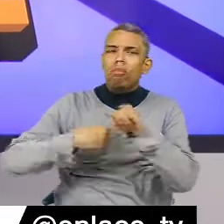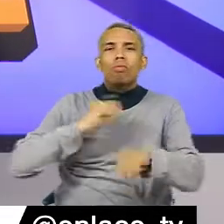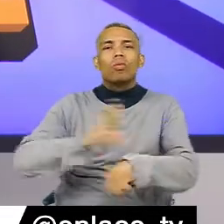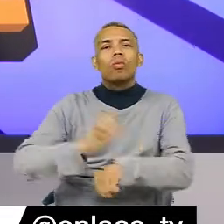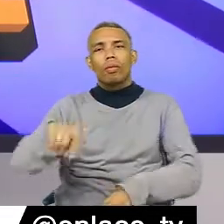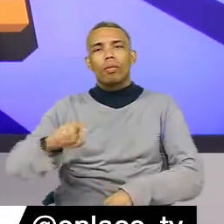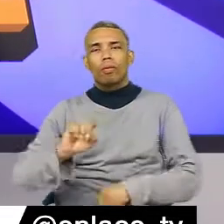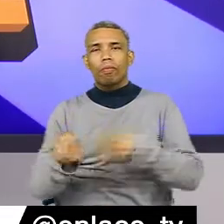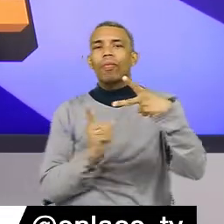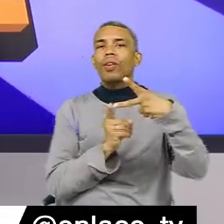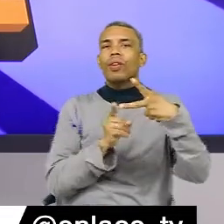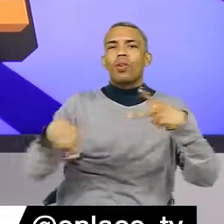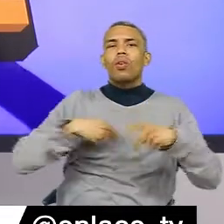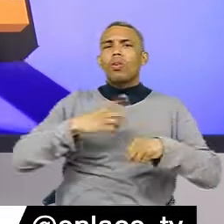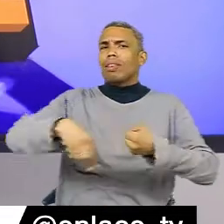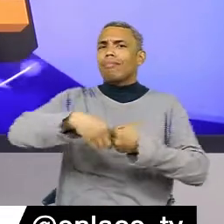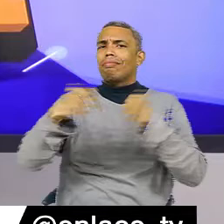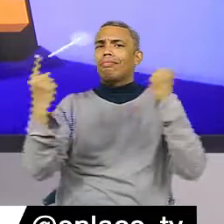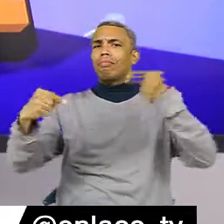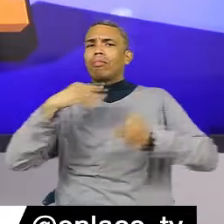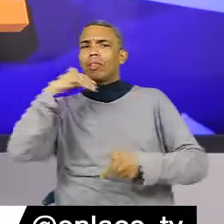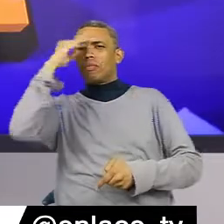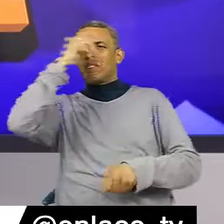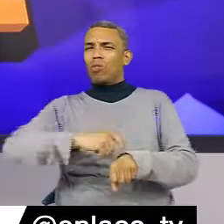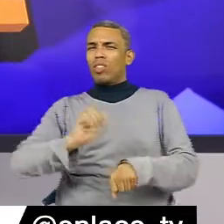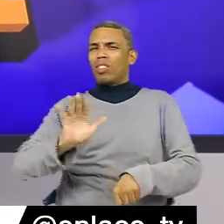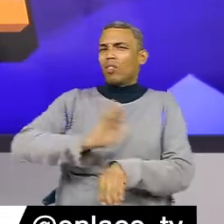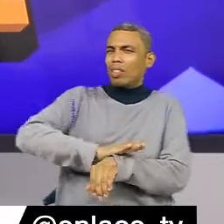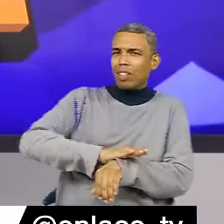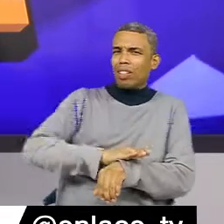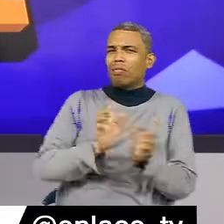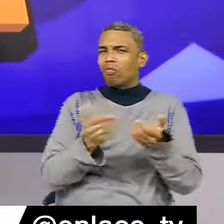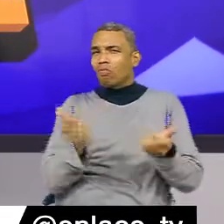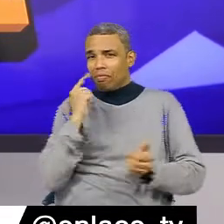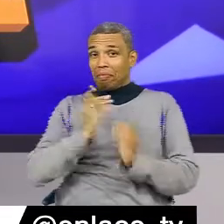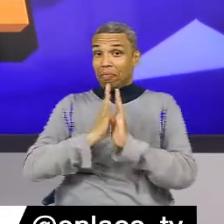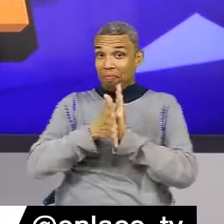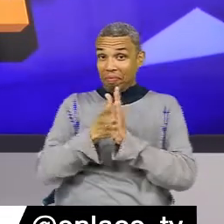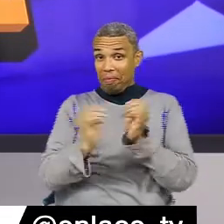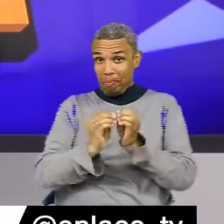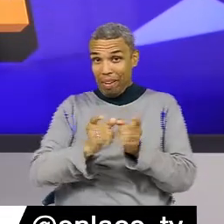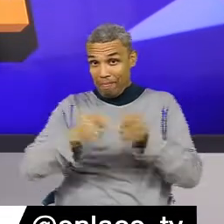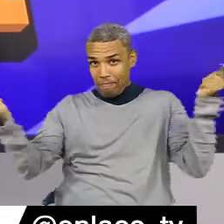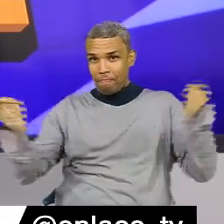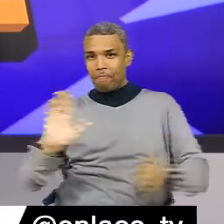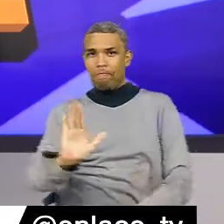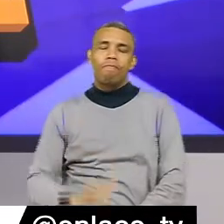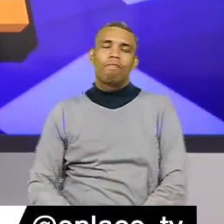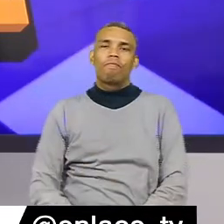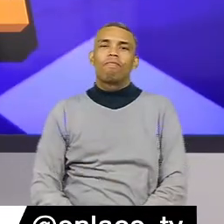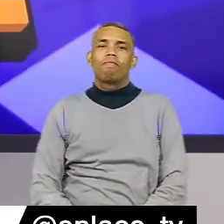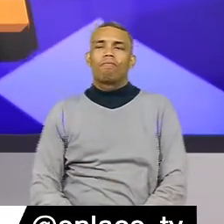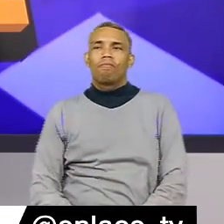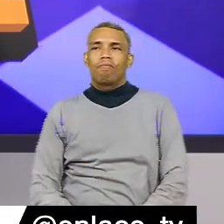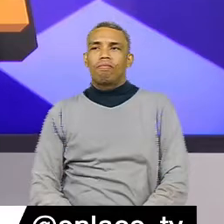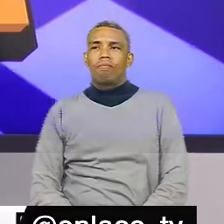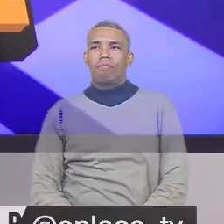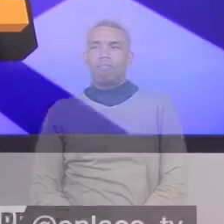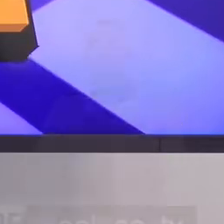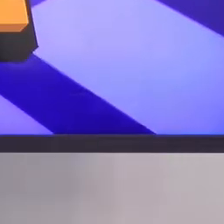Alianza Petrolera esta tarde a partir de las 5 en el Estadio Daniel Villa Zapata. Esta y otras informaciones serán desarrolladas en la presente emisión.